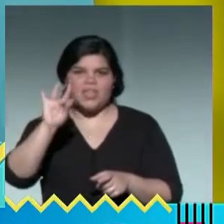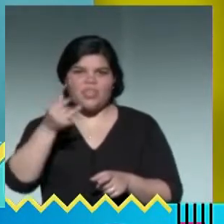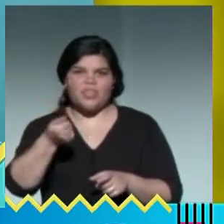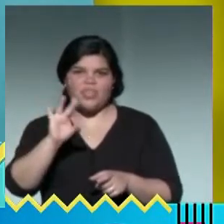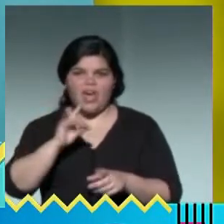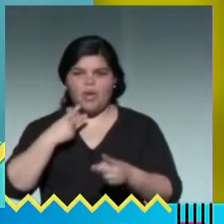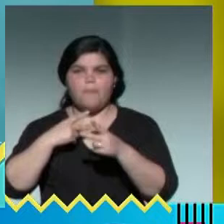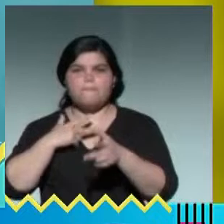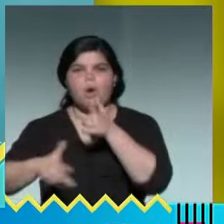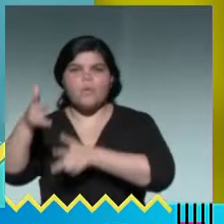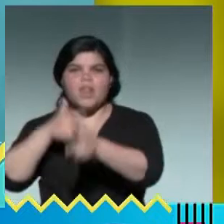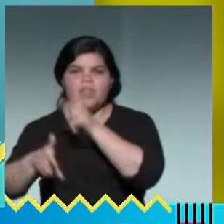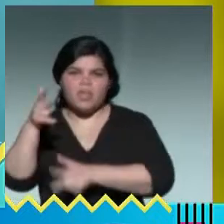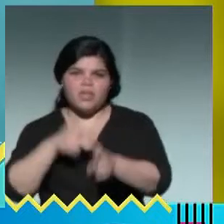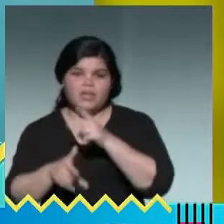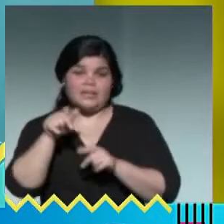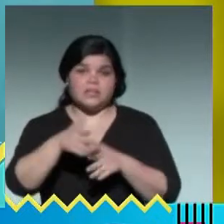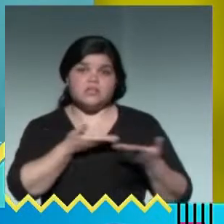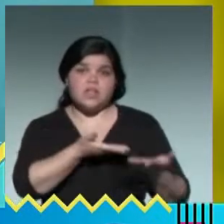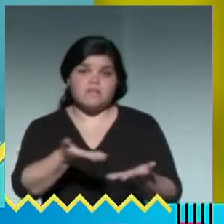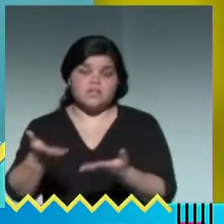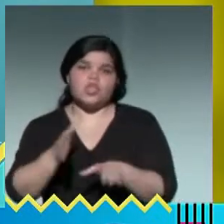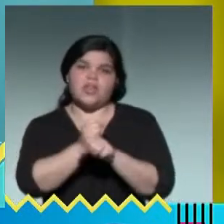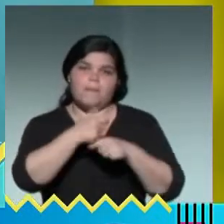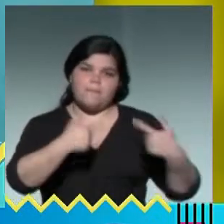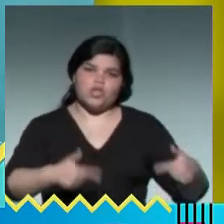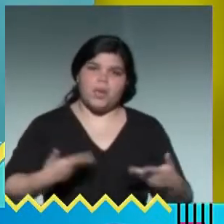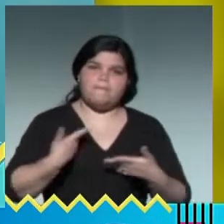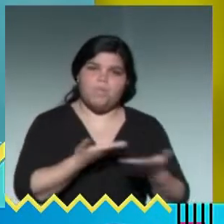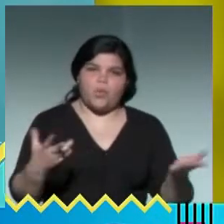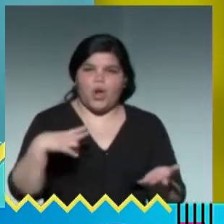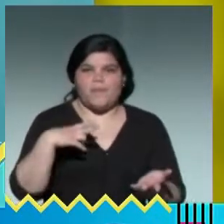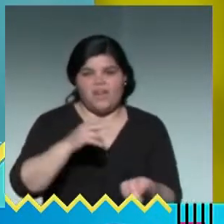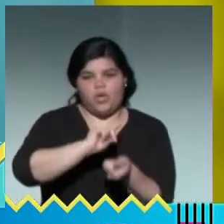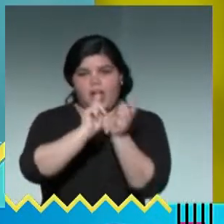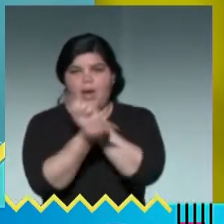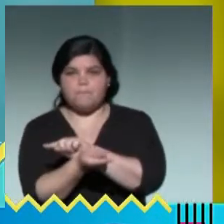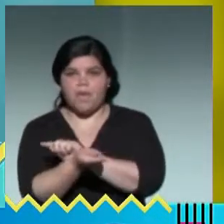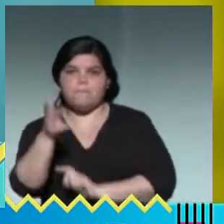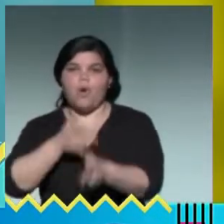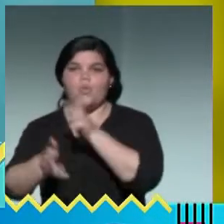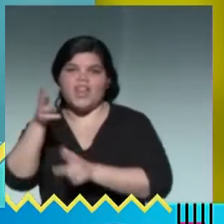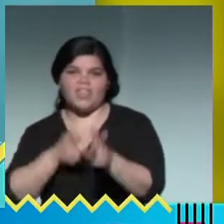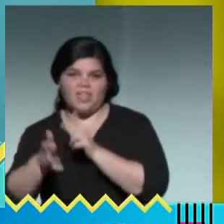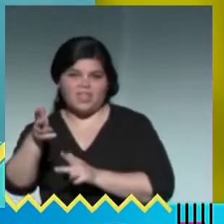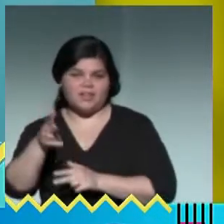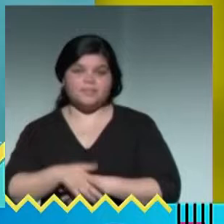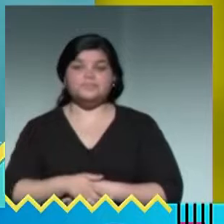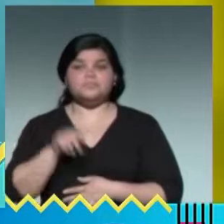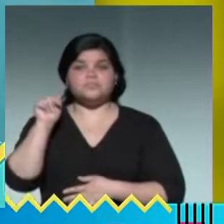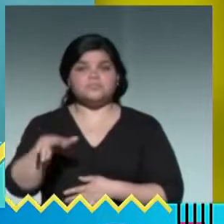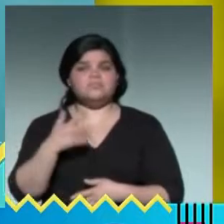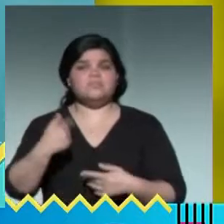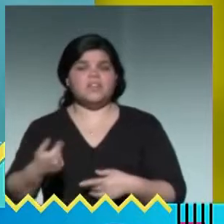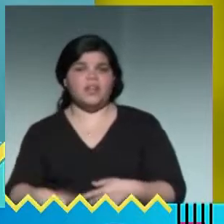es servicio. Decíamos que en esta ley de movilidad uno de los puntos de conflicto, y recién hablaban nuestros invitados, tiene que ver con el servicio de